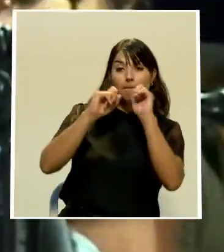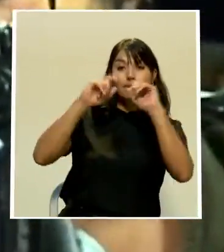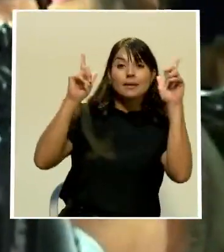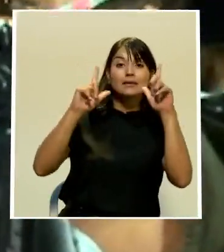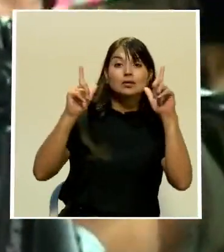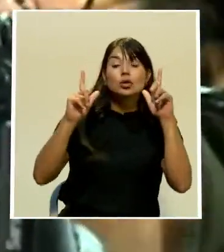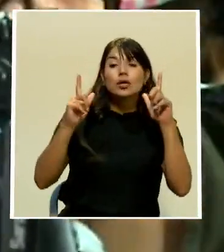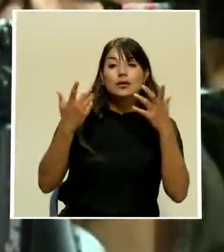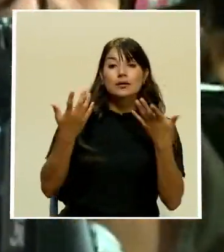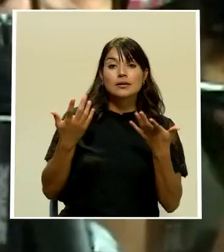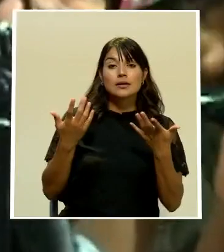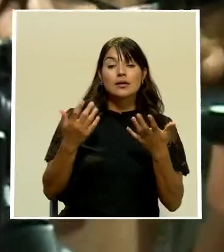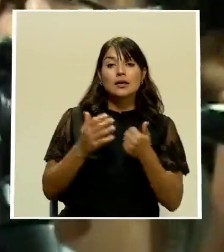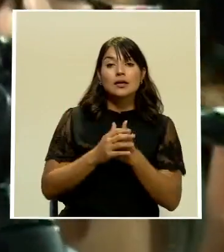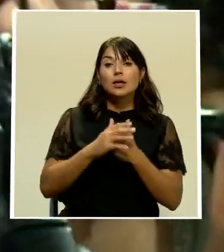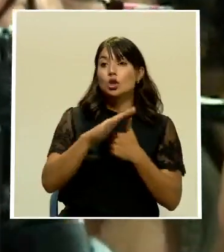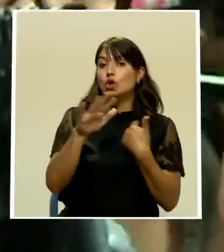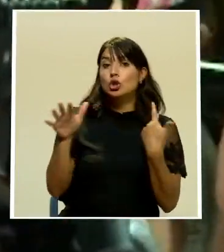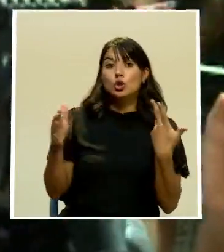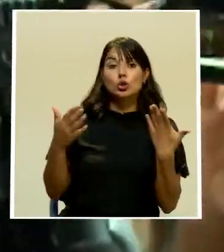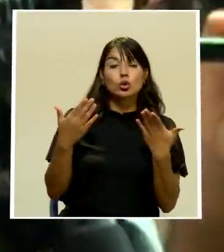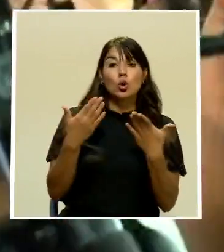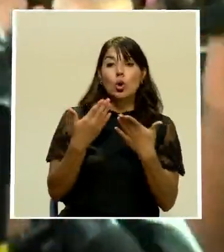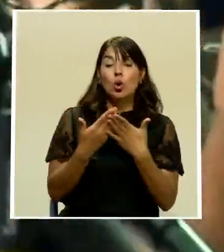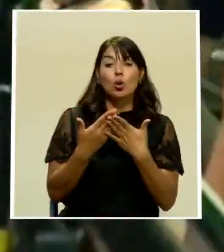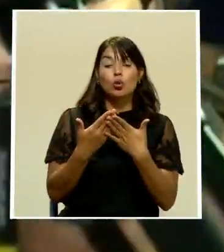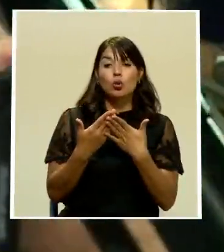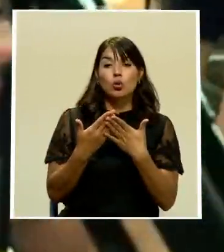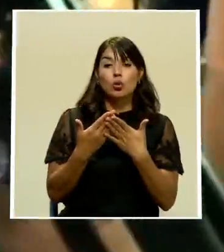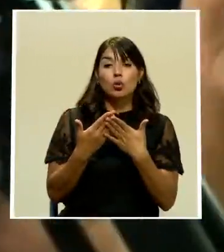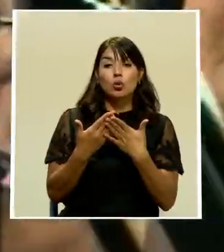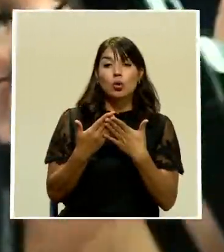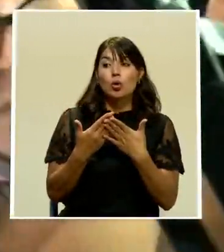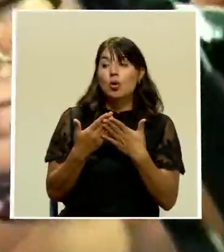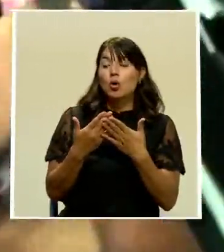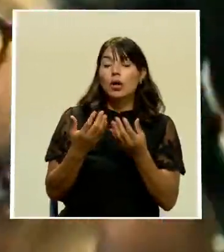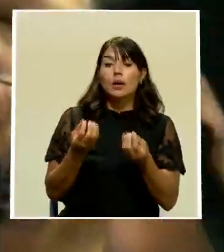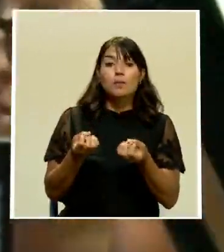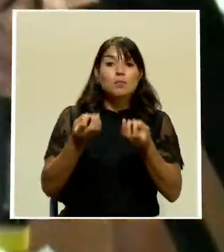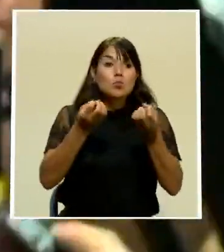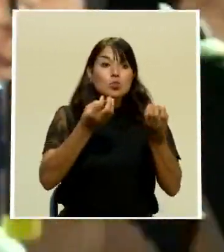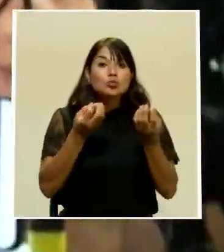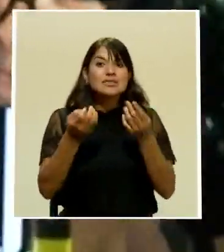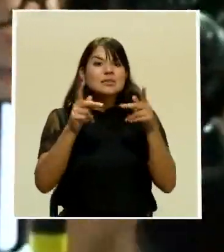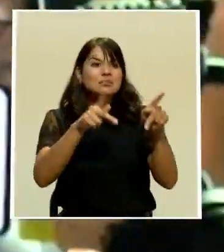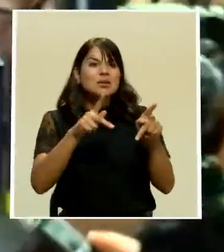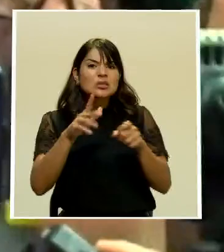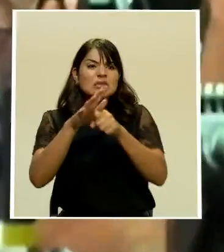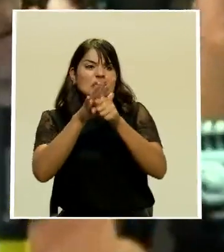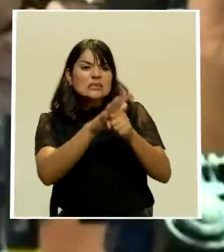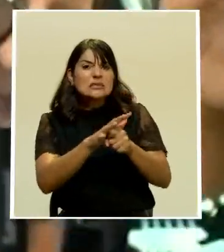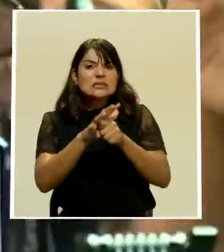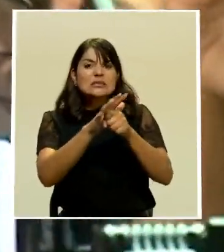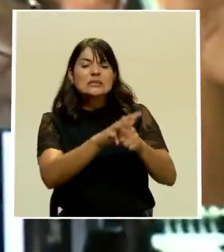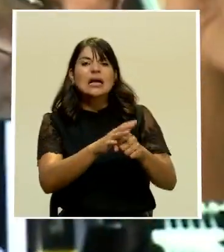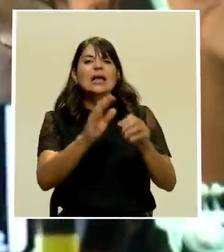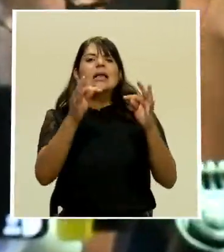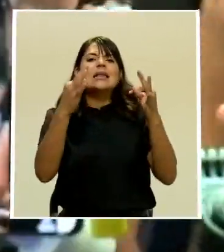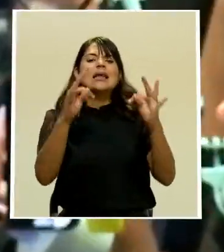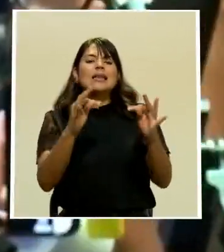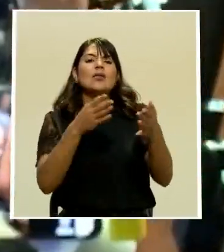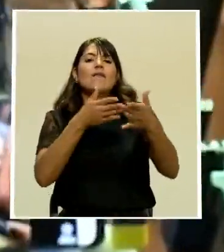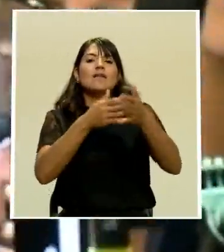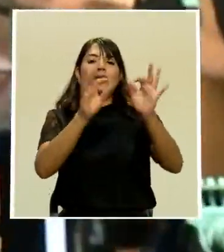pues todo un todo un poco de gente encima tratando de virtuar el movimiento rescate nacional